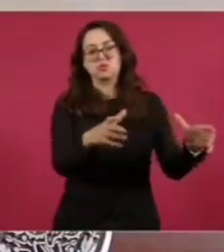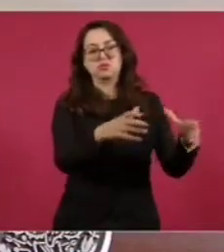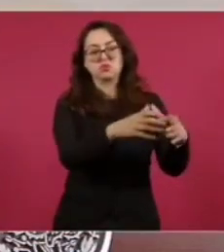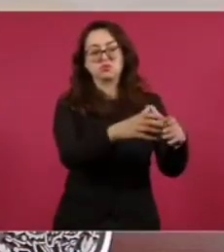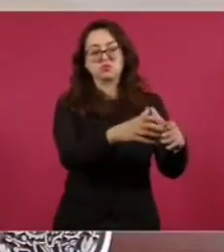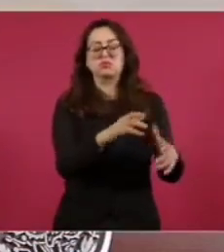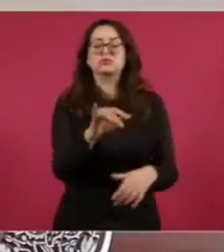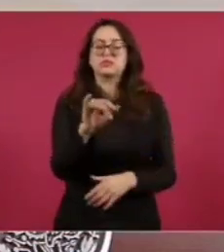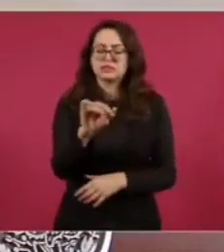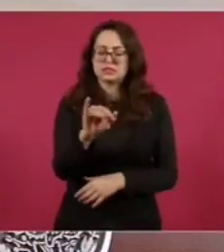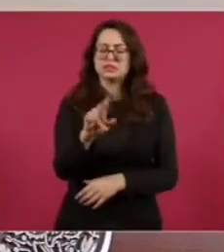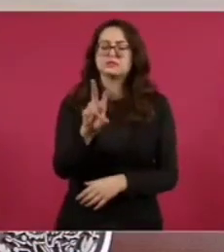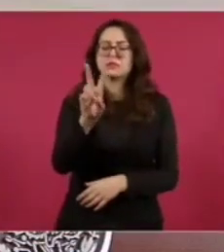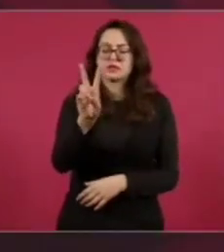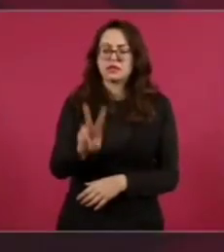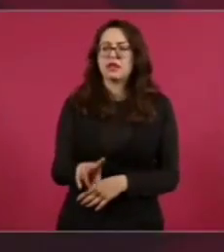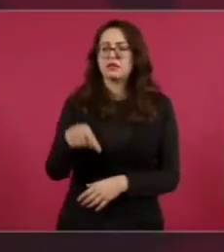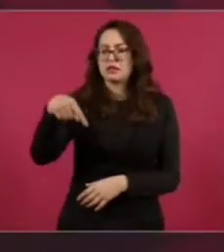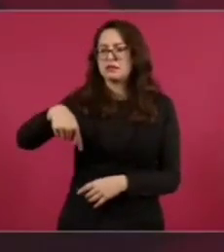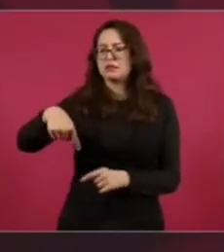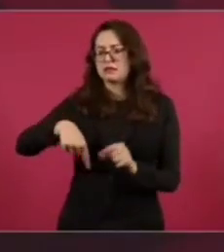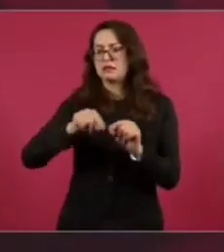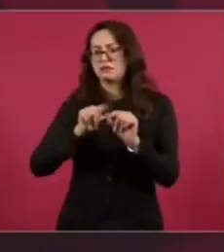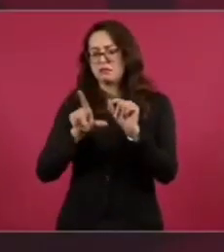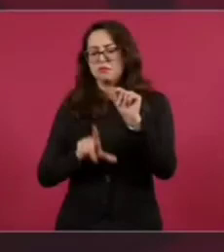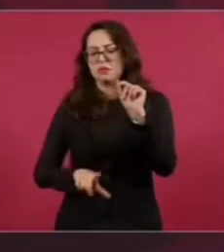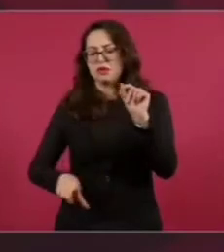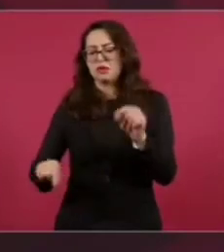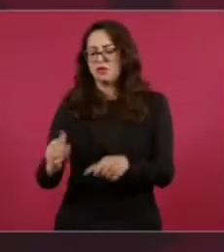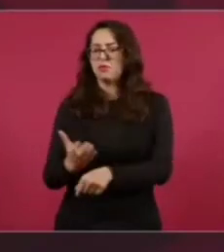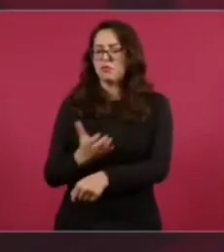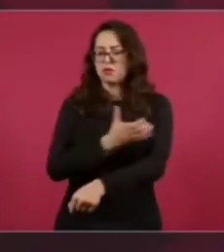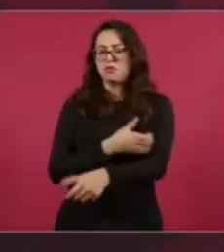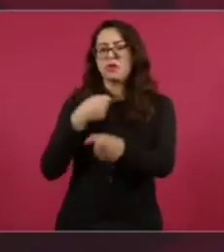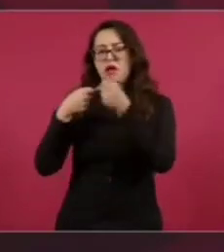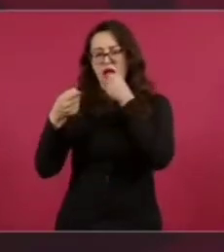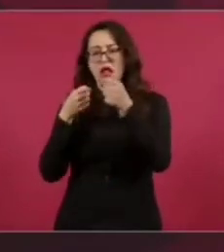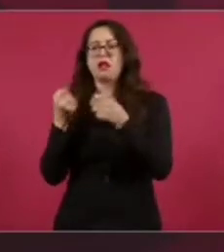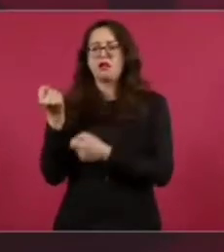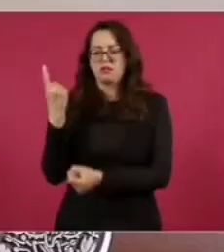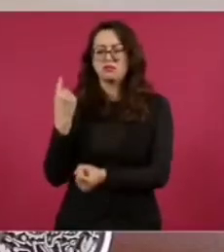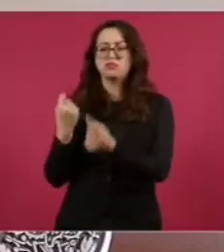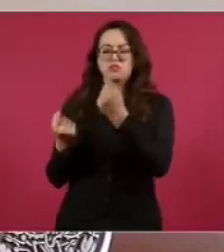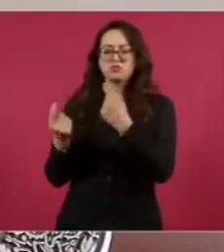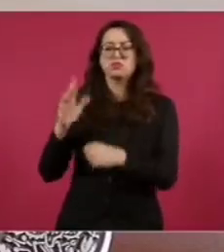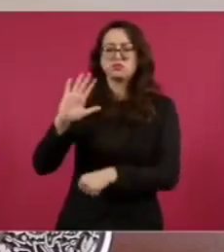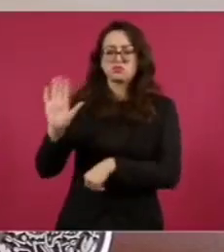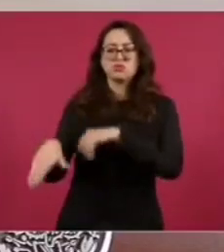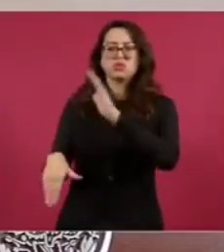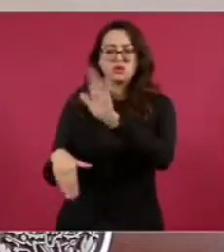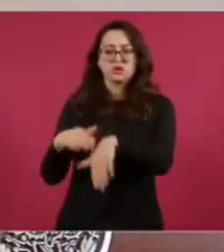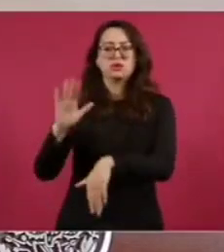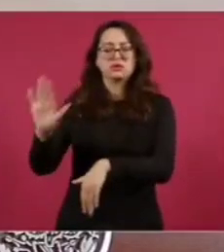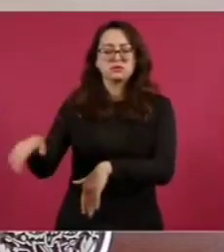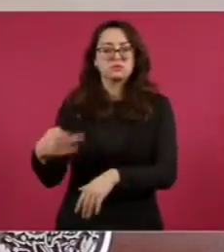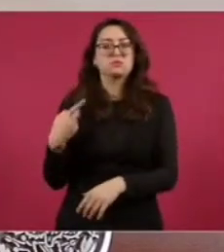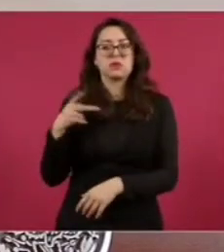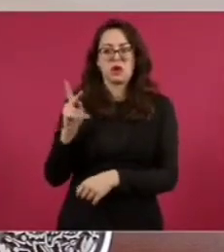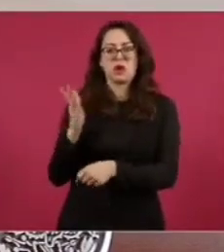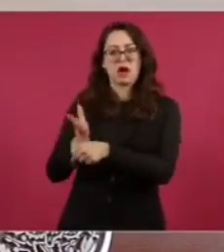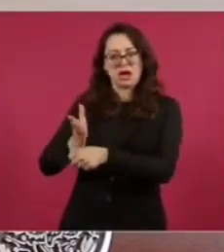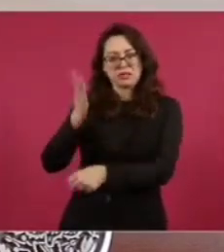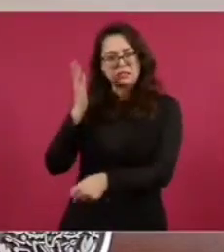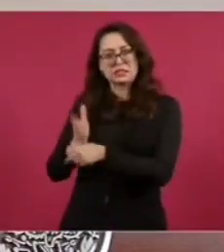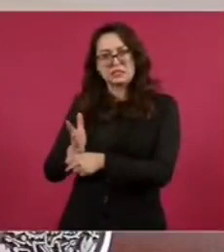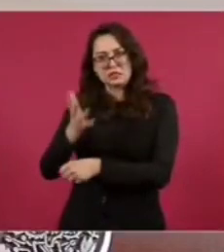que lamentablemente hay compañeras, compañeros que han perdido la vida, pero no hay impunidad.